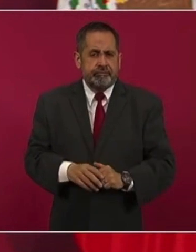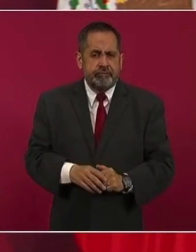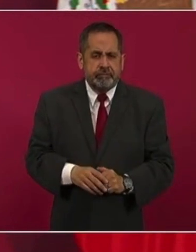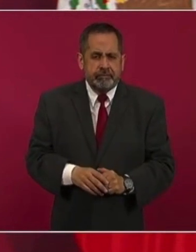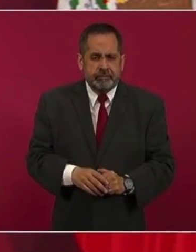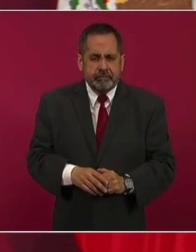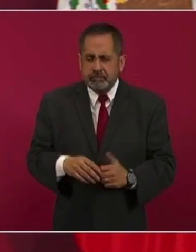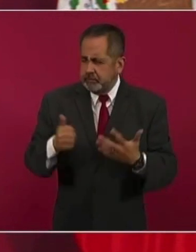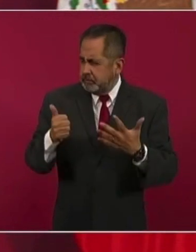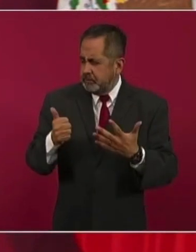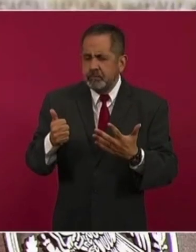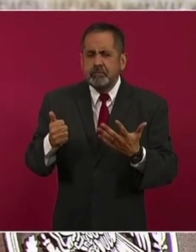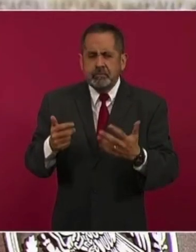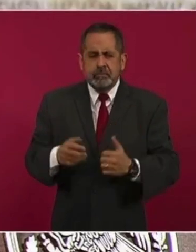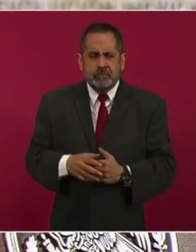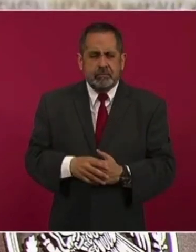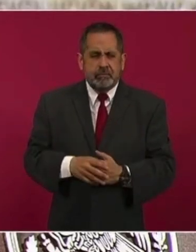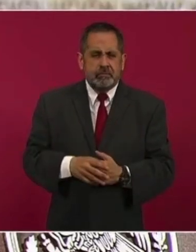6, ¿no?